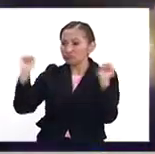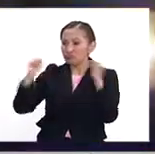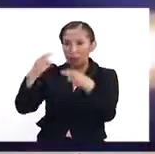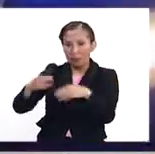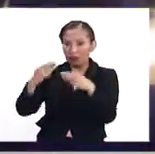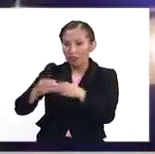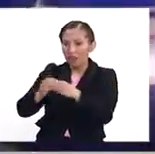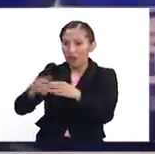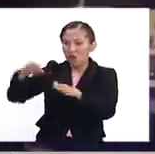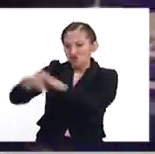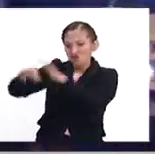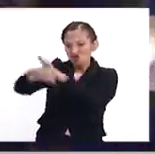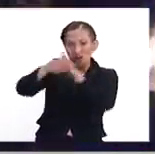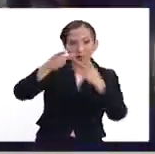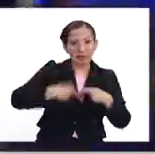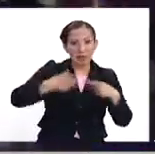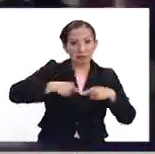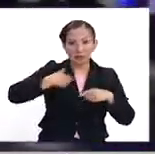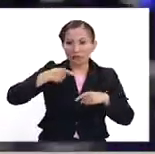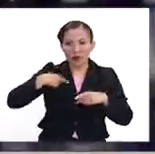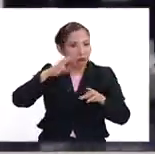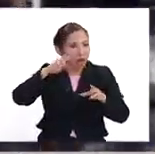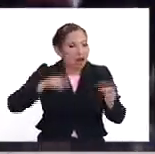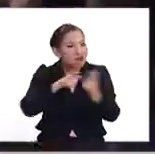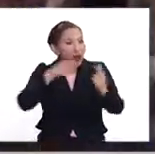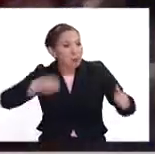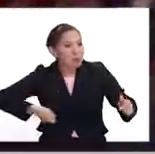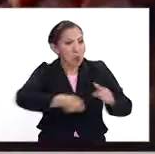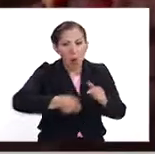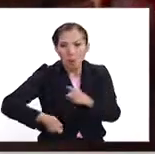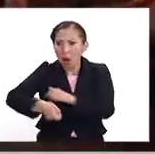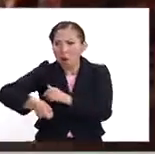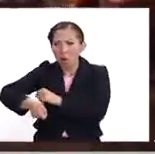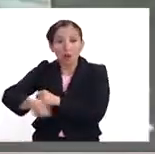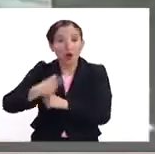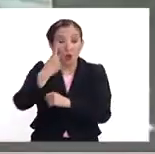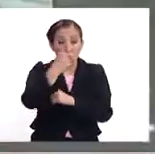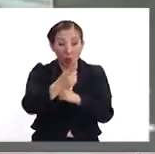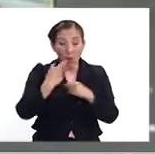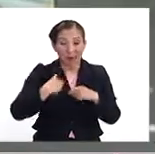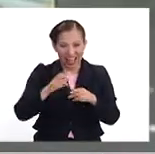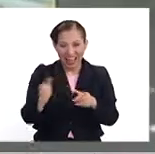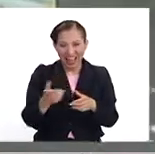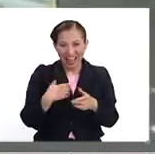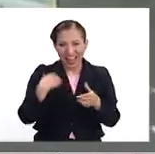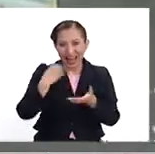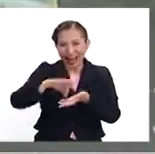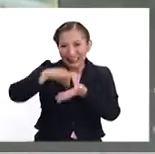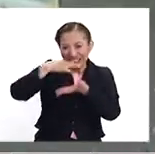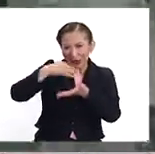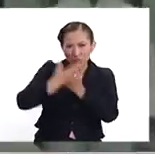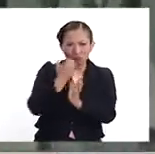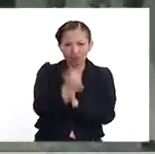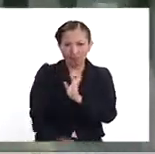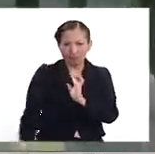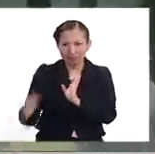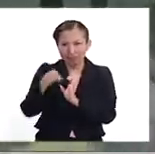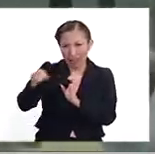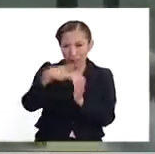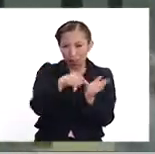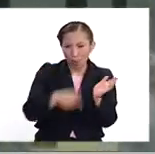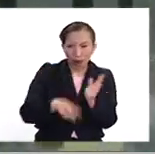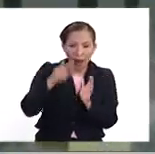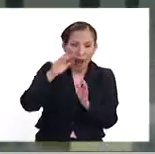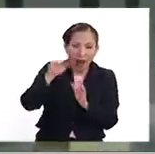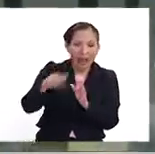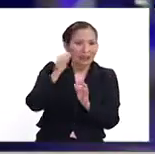ahí apuñalaron a diestra y siniestra quienes se encontraban a su paso. Una de las taquerías que es súper popular en este lugar